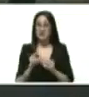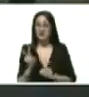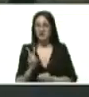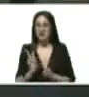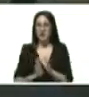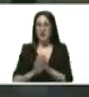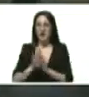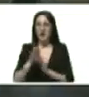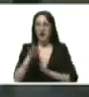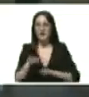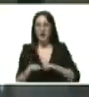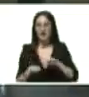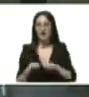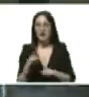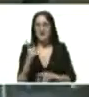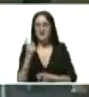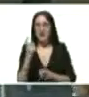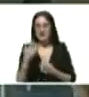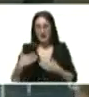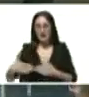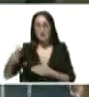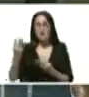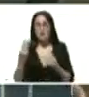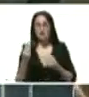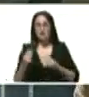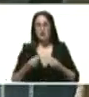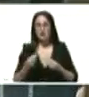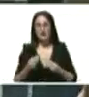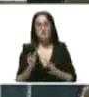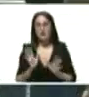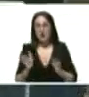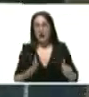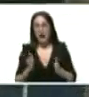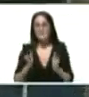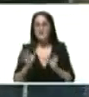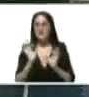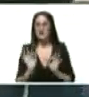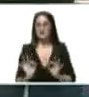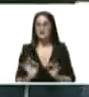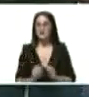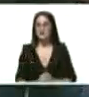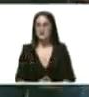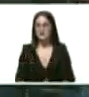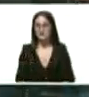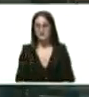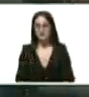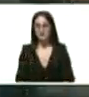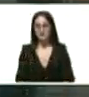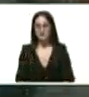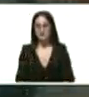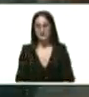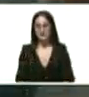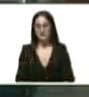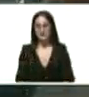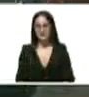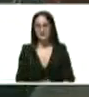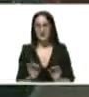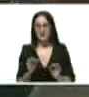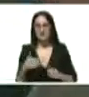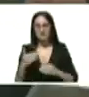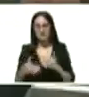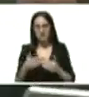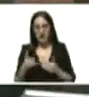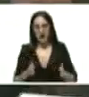Venezuela avanza, falta mucho por hacer, pero vamos en el camino correcto. Vamos en el camino